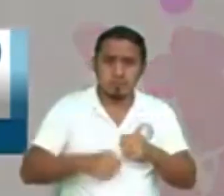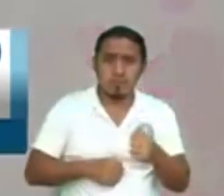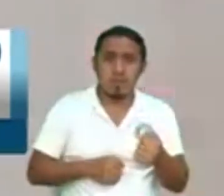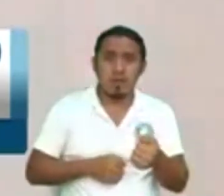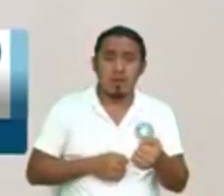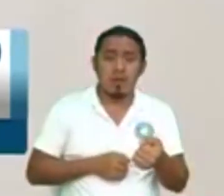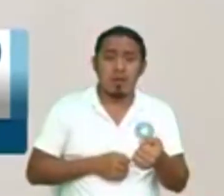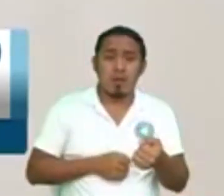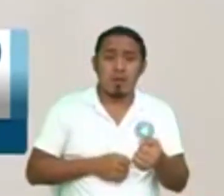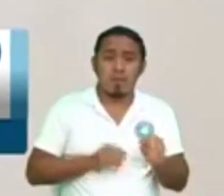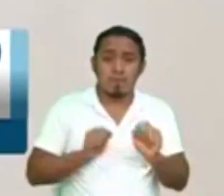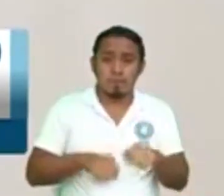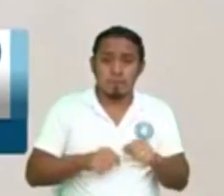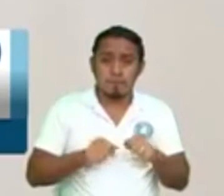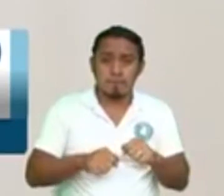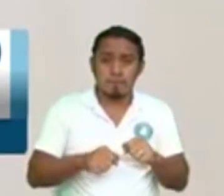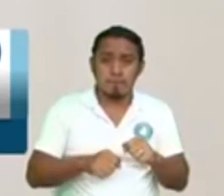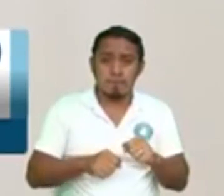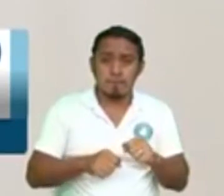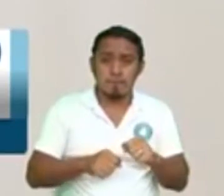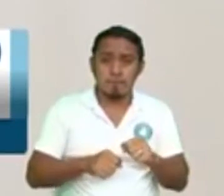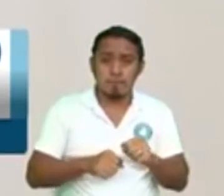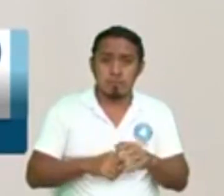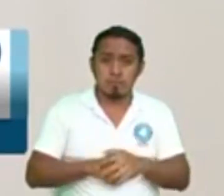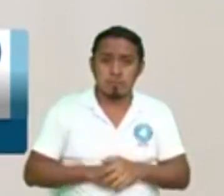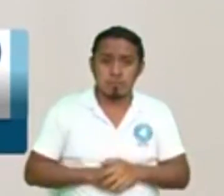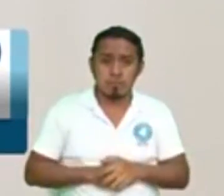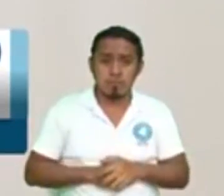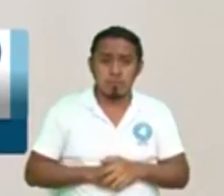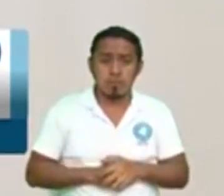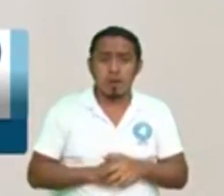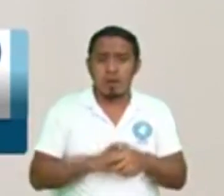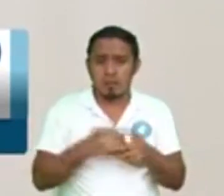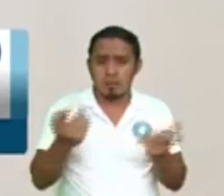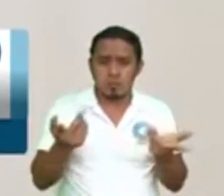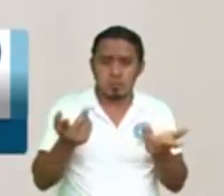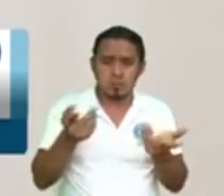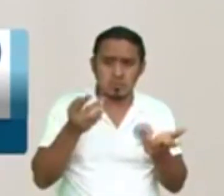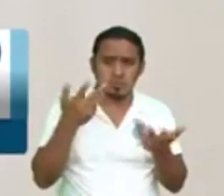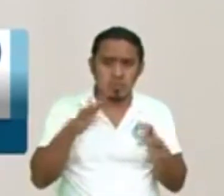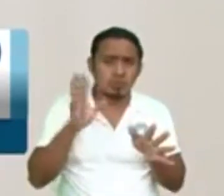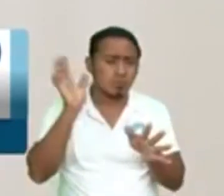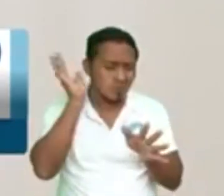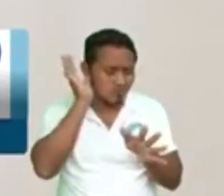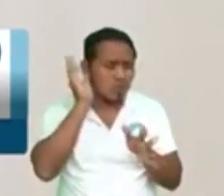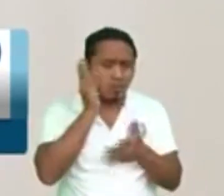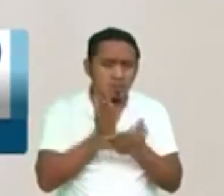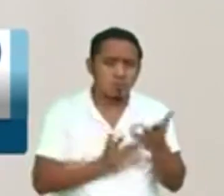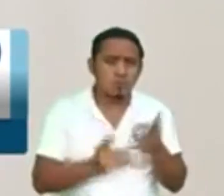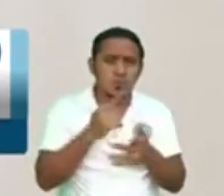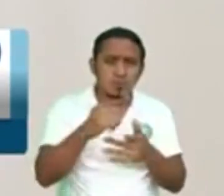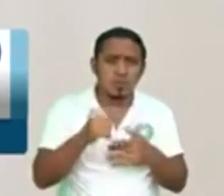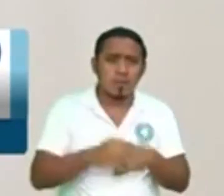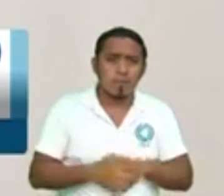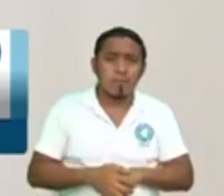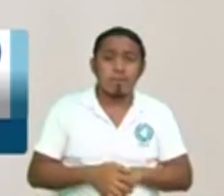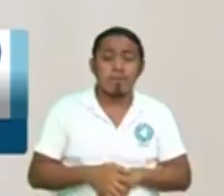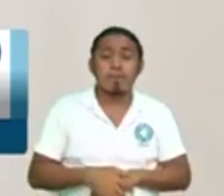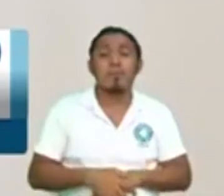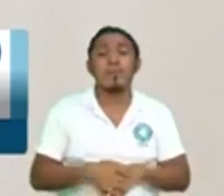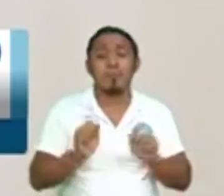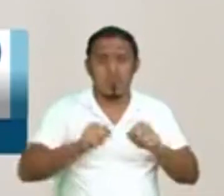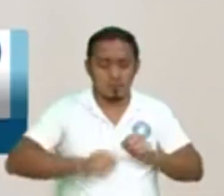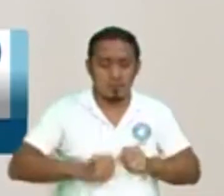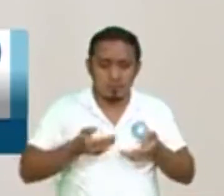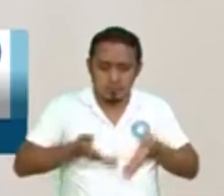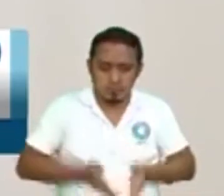¿Puede dar a luz sin ningún problema? Hay casos, ha habido casos, y he escuchado casos de que Sí, por puede la haber gracia de casos. Dios, Sin ¿verdad? embargo,